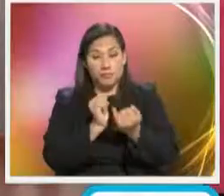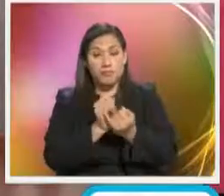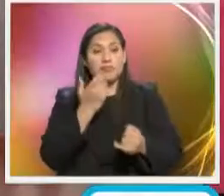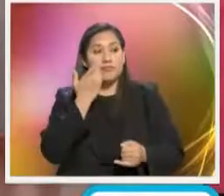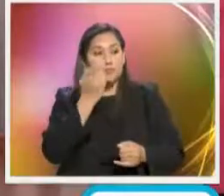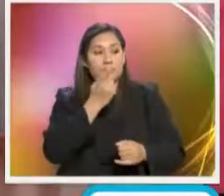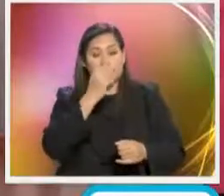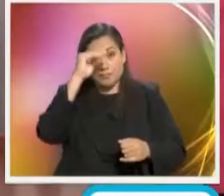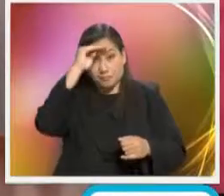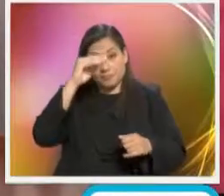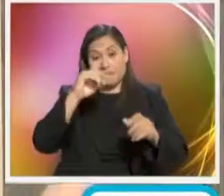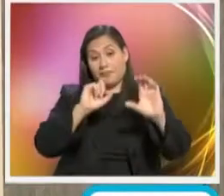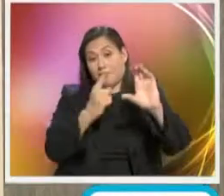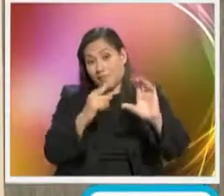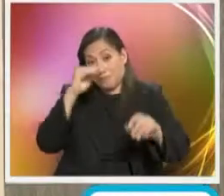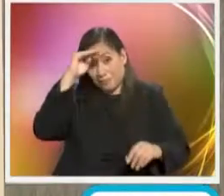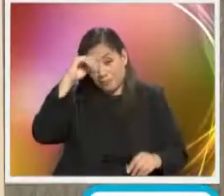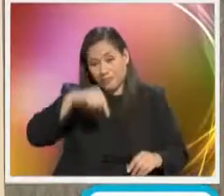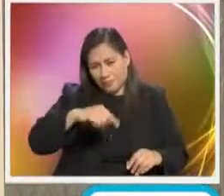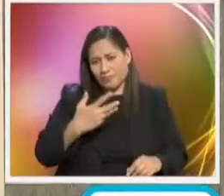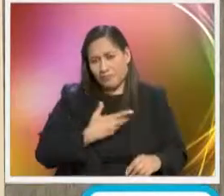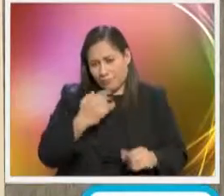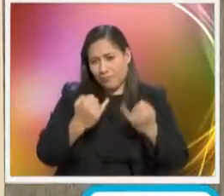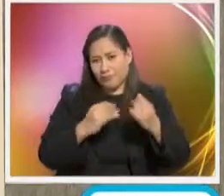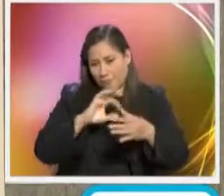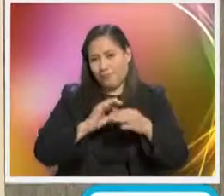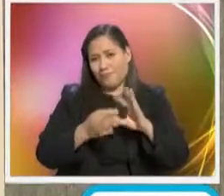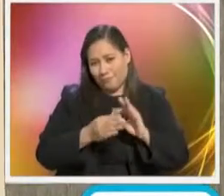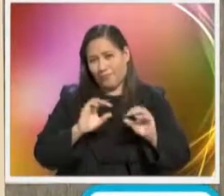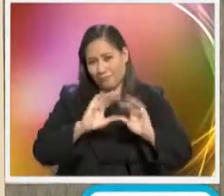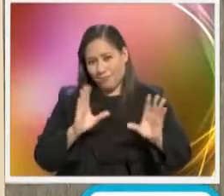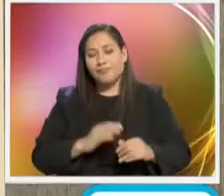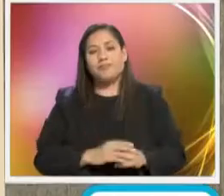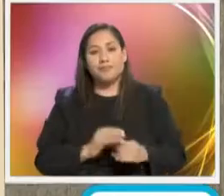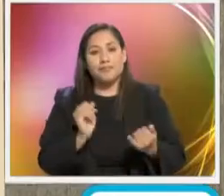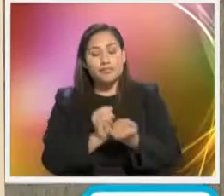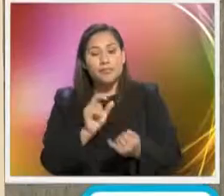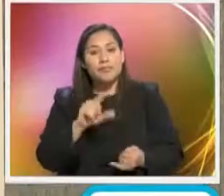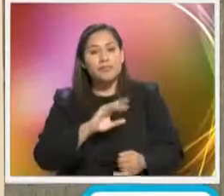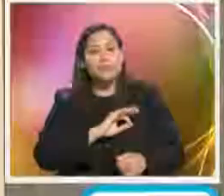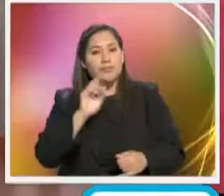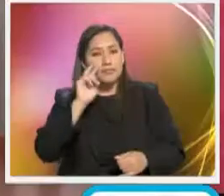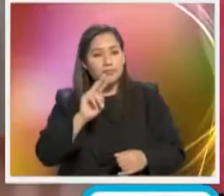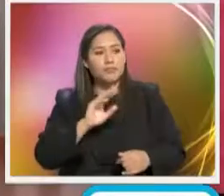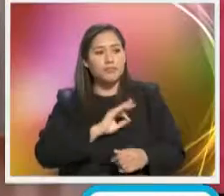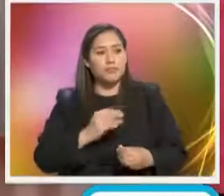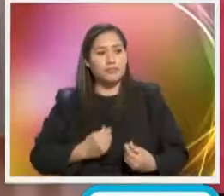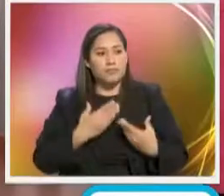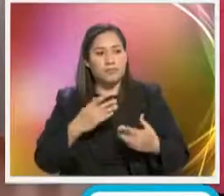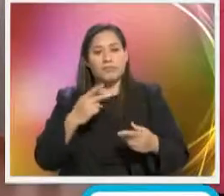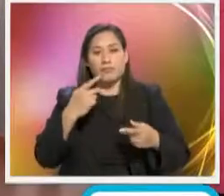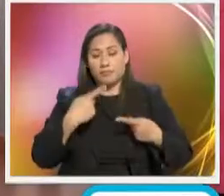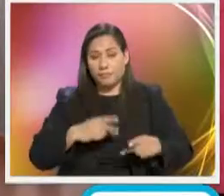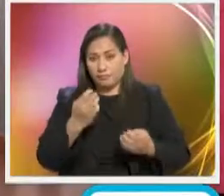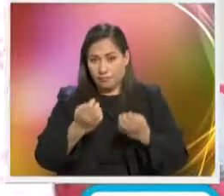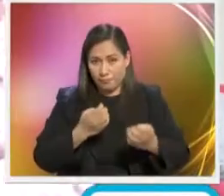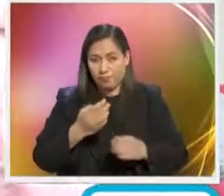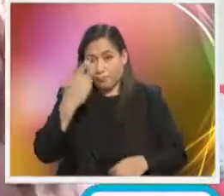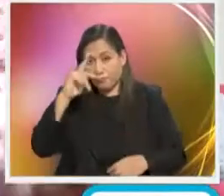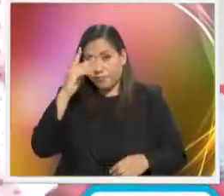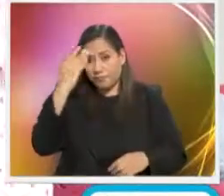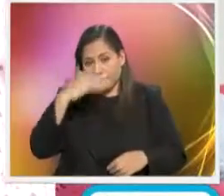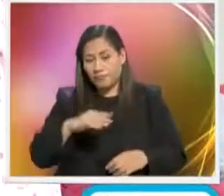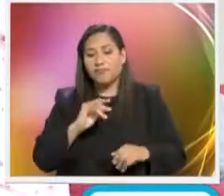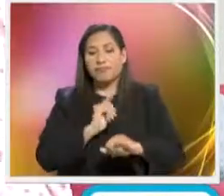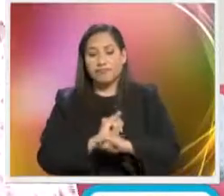creí que a Capital 21, porque tenemos también los Juegos Olímpicos, Quique. También, por supuesto, y podemos disfrutar y podemos ver a nuestros atletas, pero ¿sabes qué? A través de